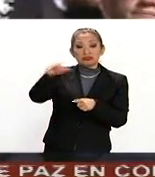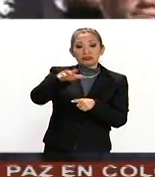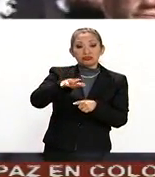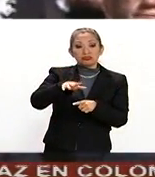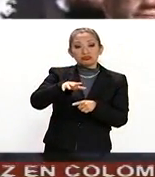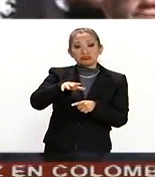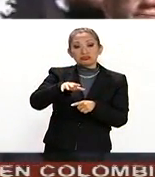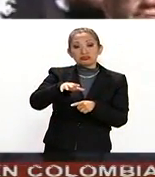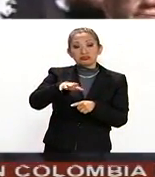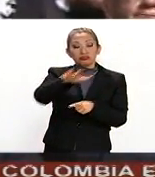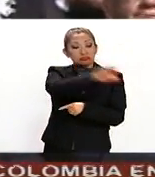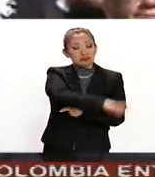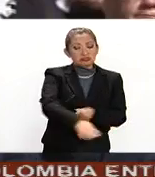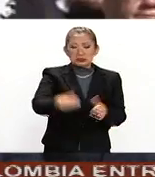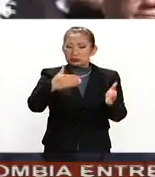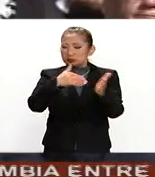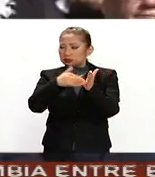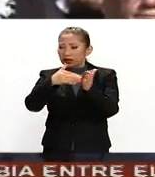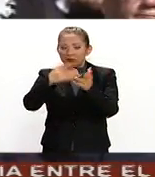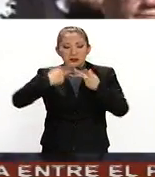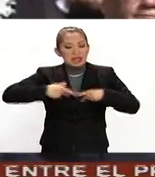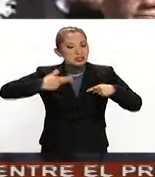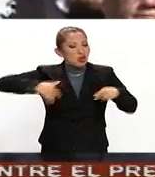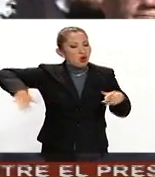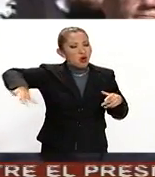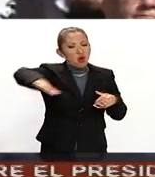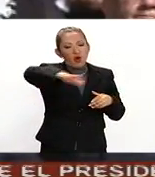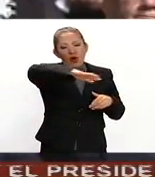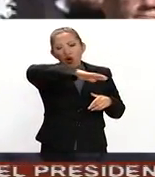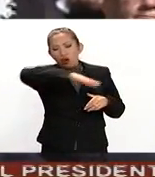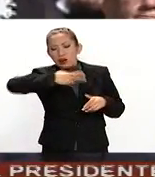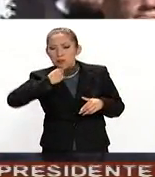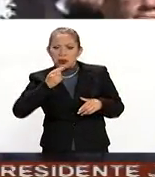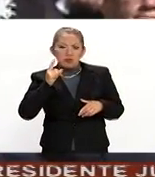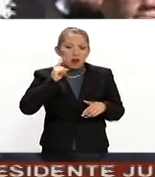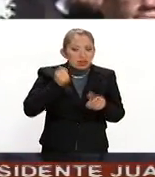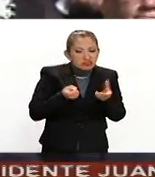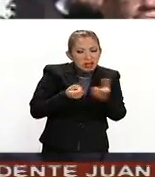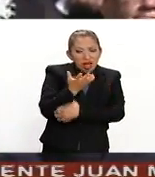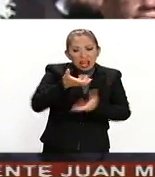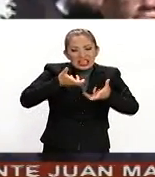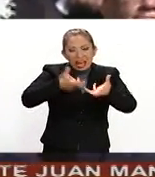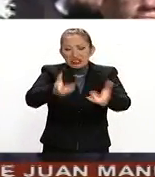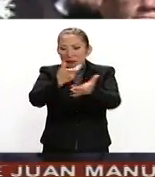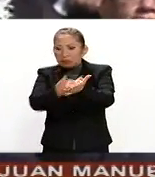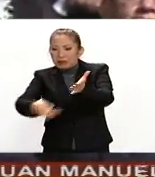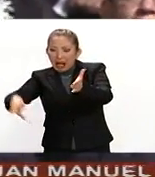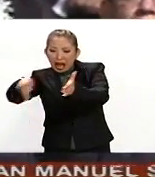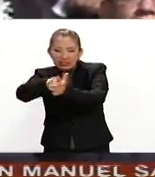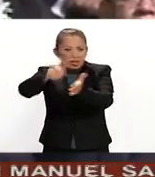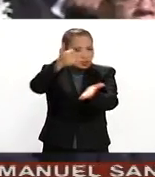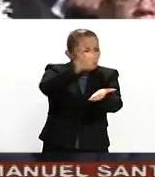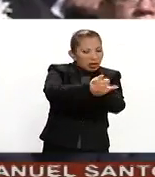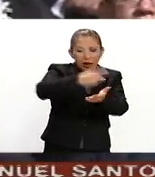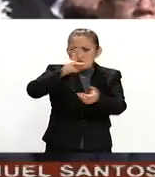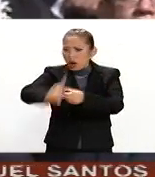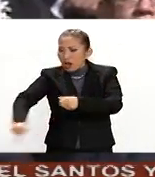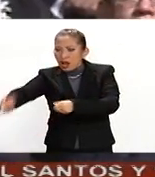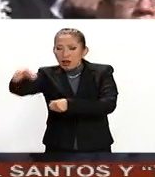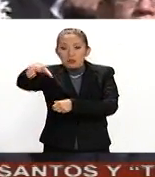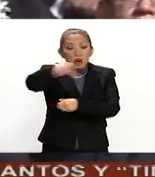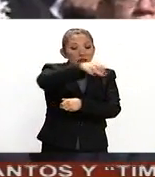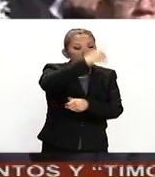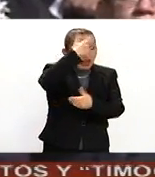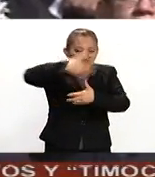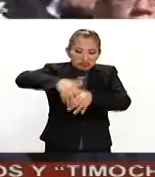las y a los miles de compatriotas que salieron a las calles y plazas de ciudades y pueblos